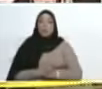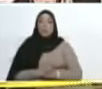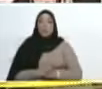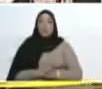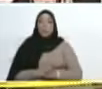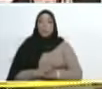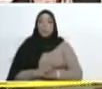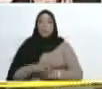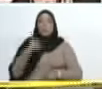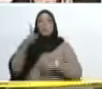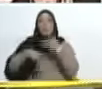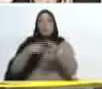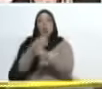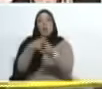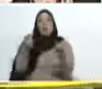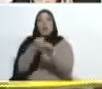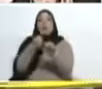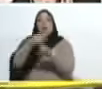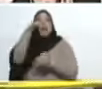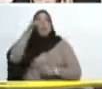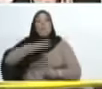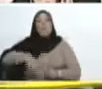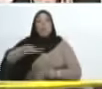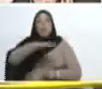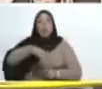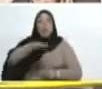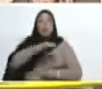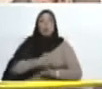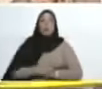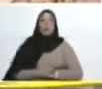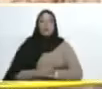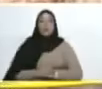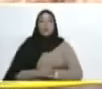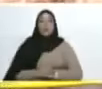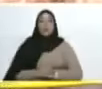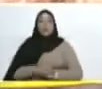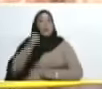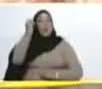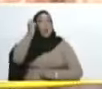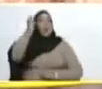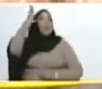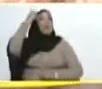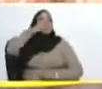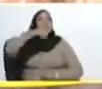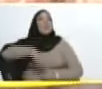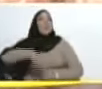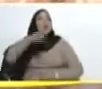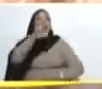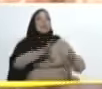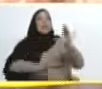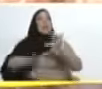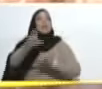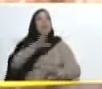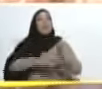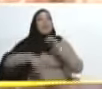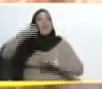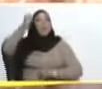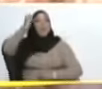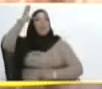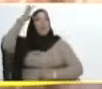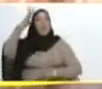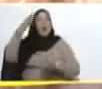el criterio de la soberanía popular con el conocimiento histórico y científico